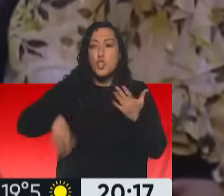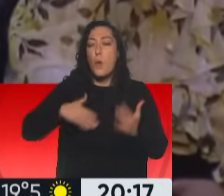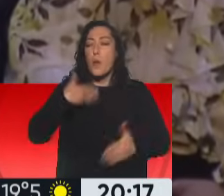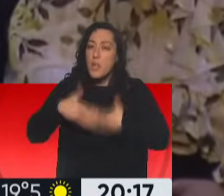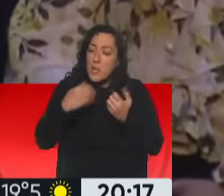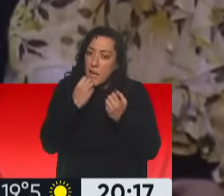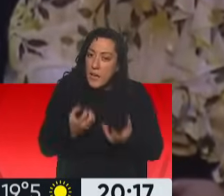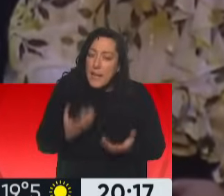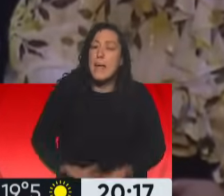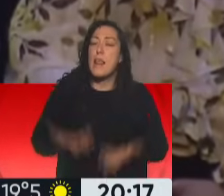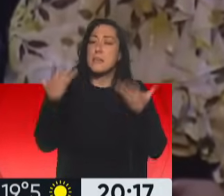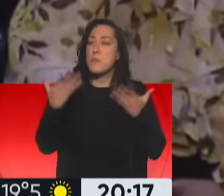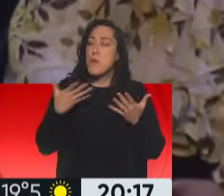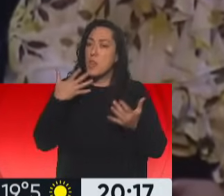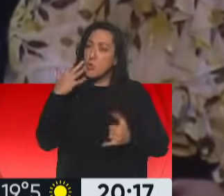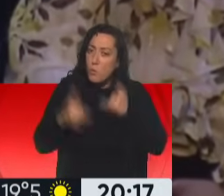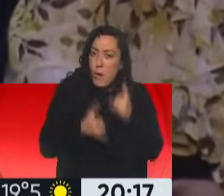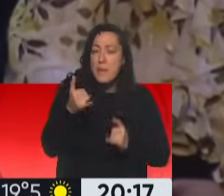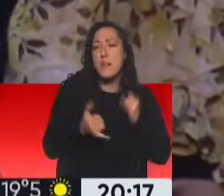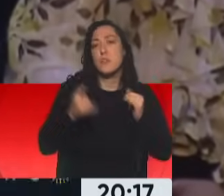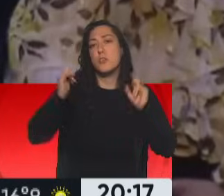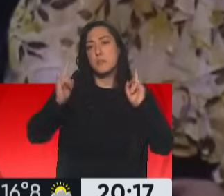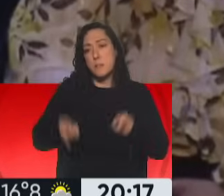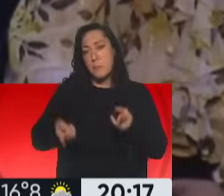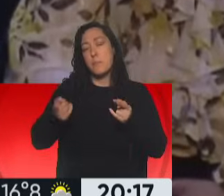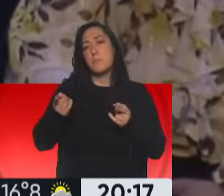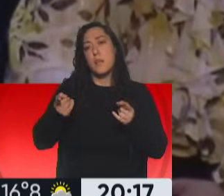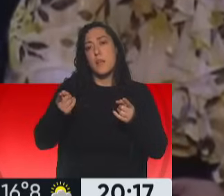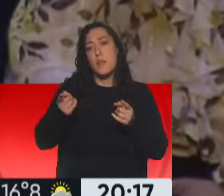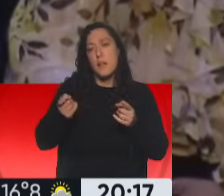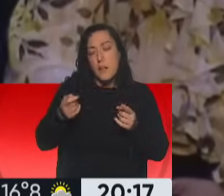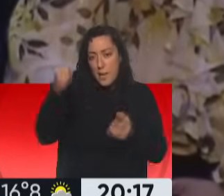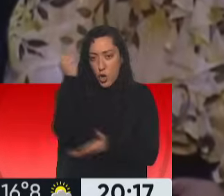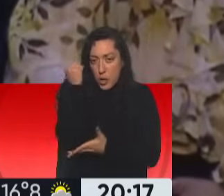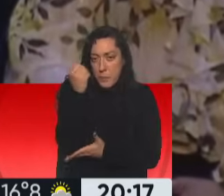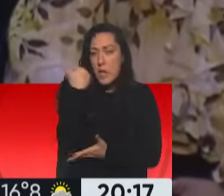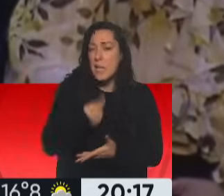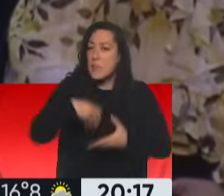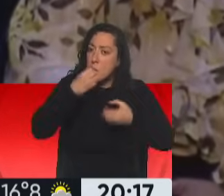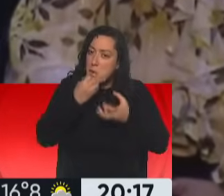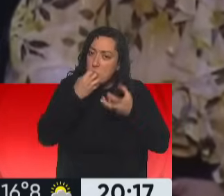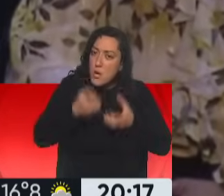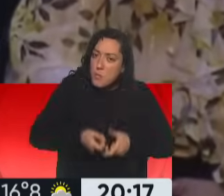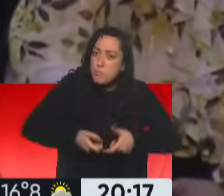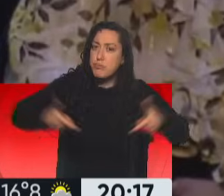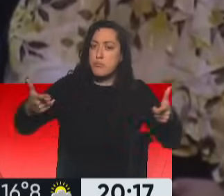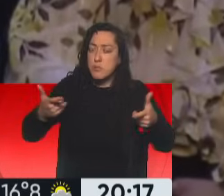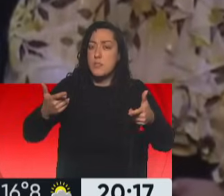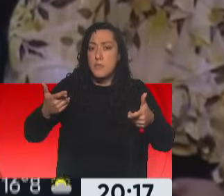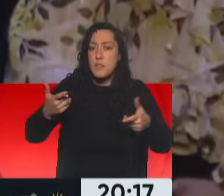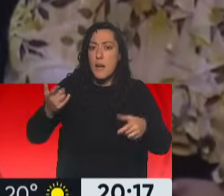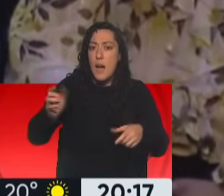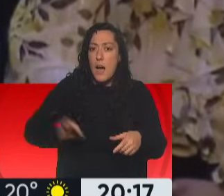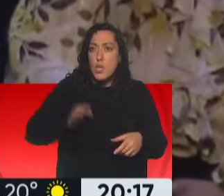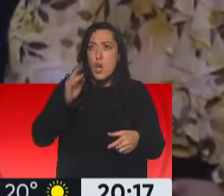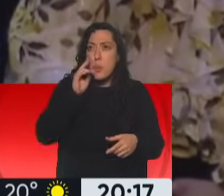crecimiento y al ritmo al cual se expandió la economía durante la última parte